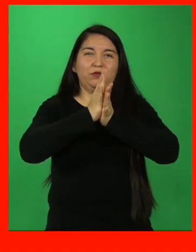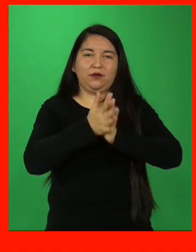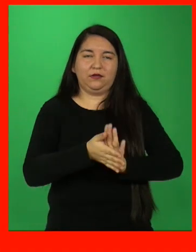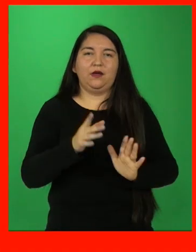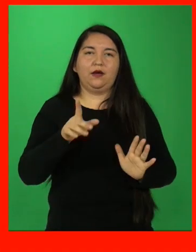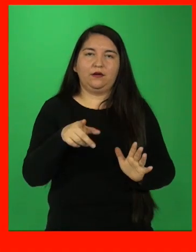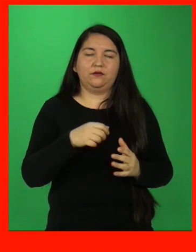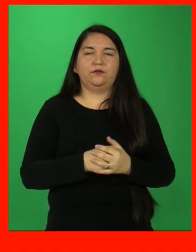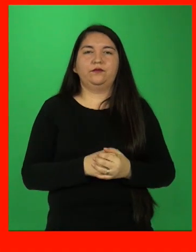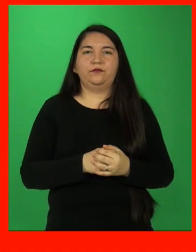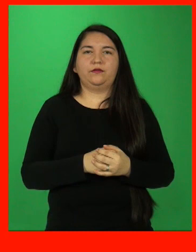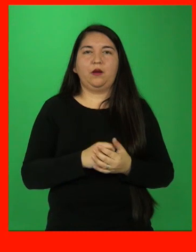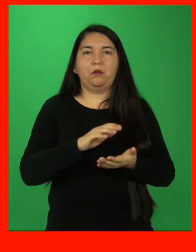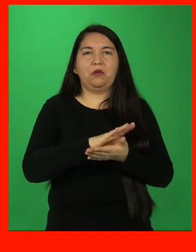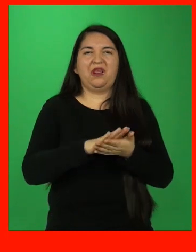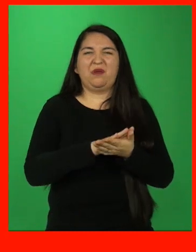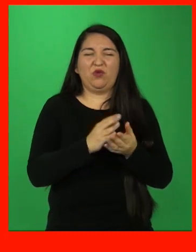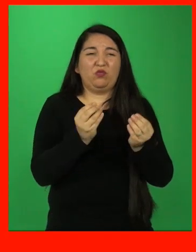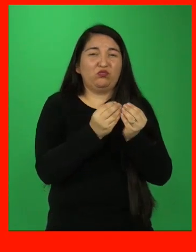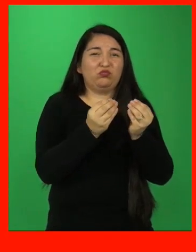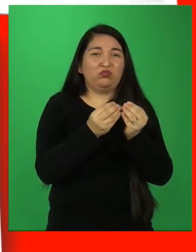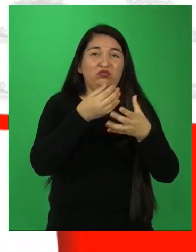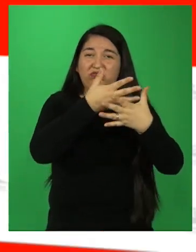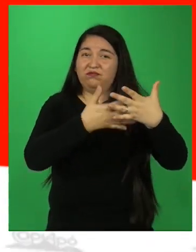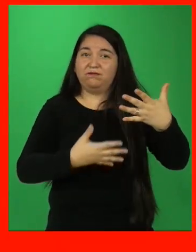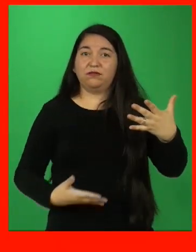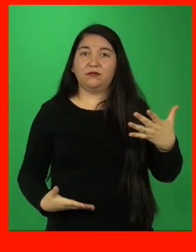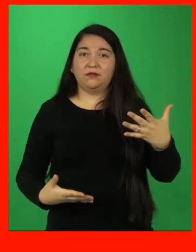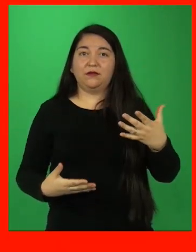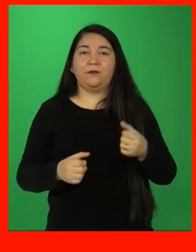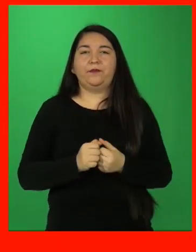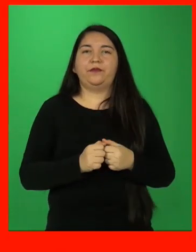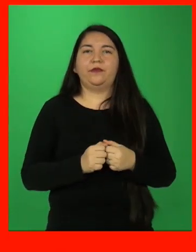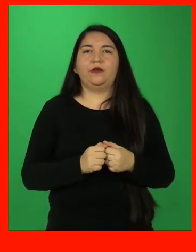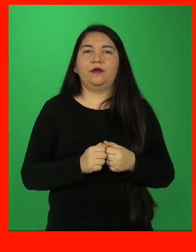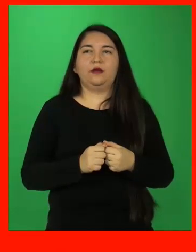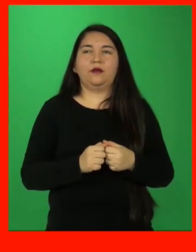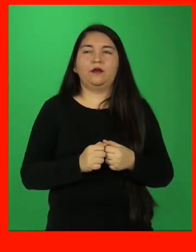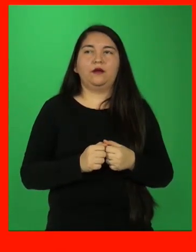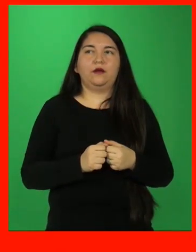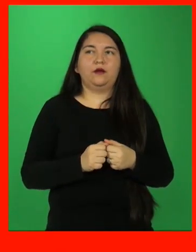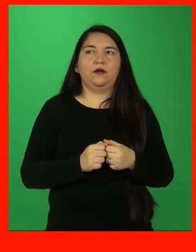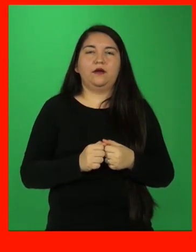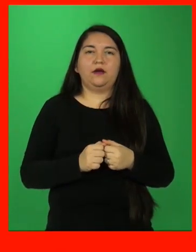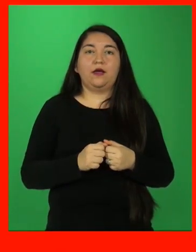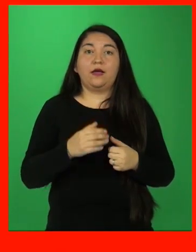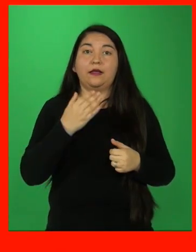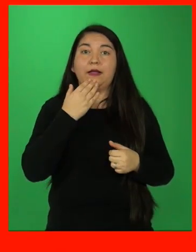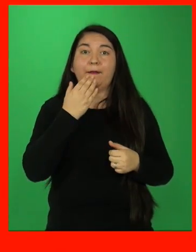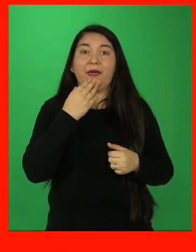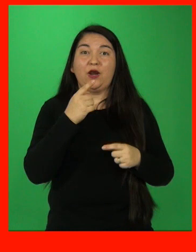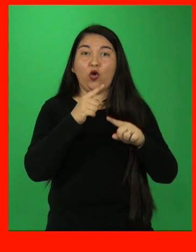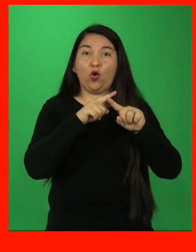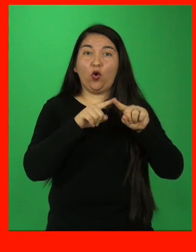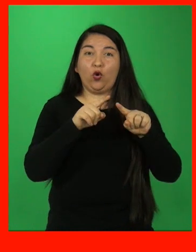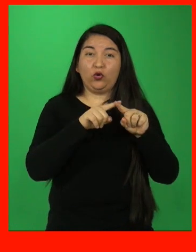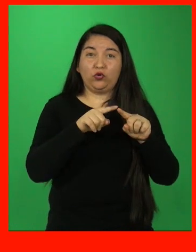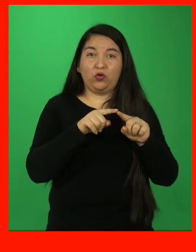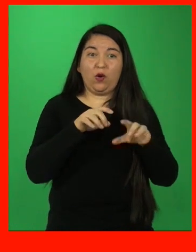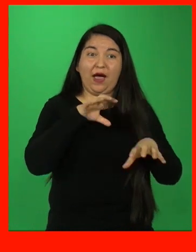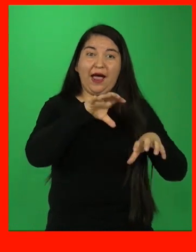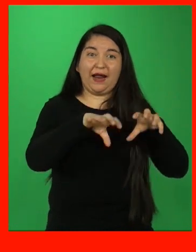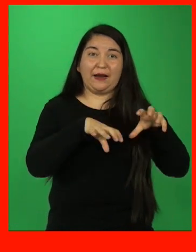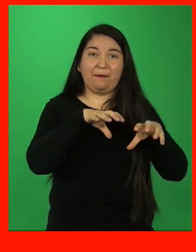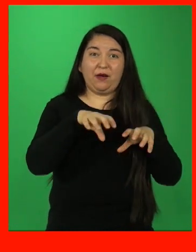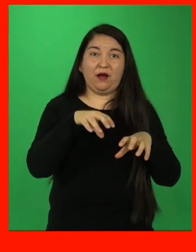Esto es un ejemplo, existe mucha cantidad de ejemplos. Tenemos también al avestruz, el kiwi, el